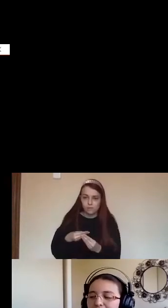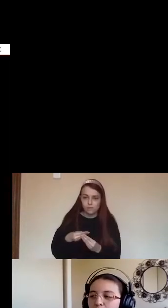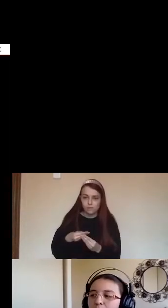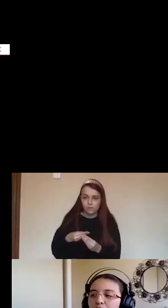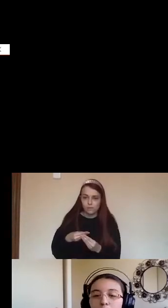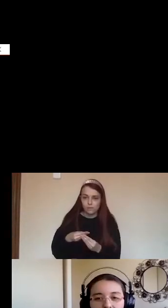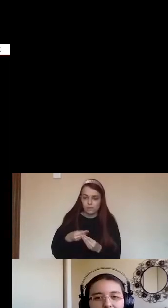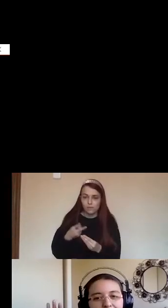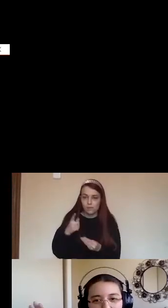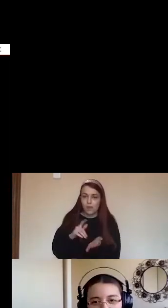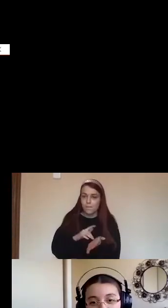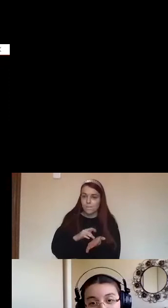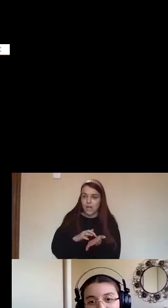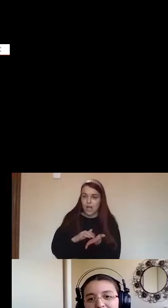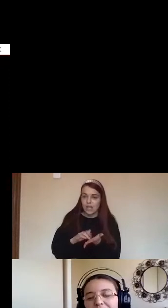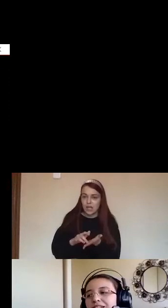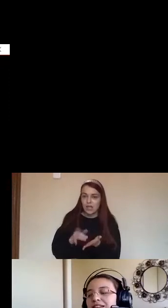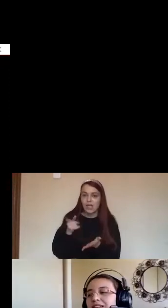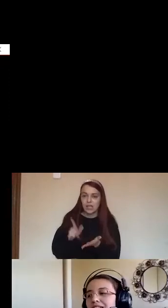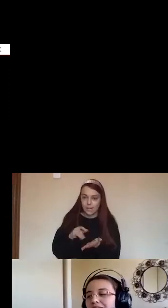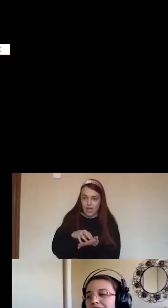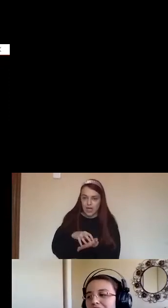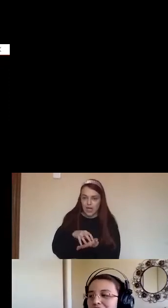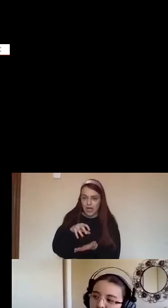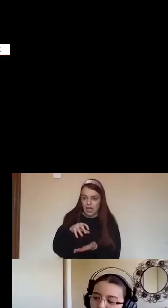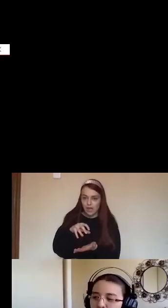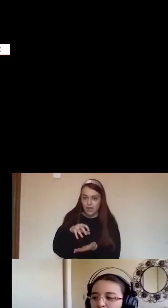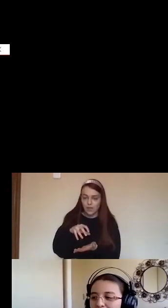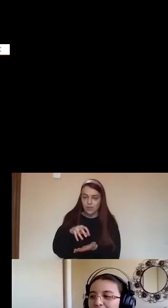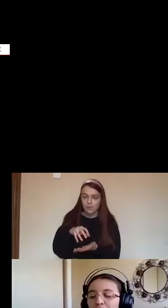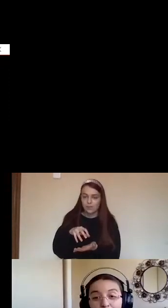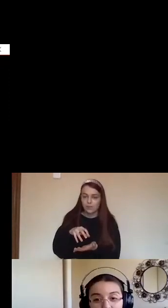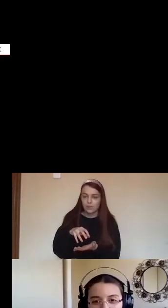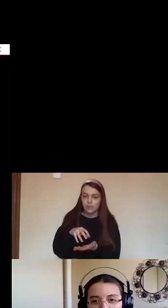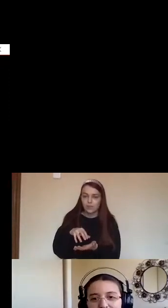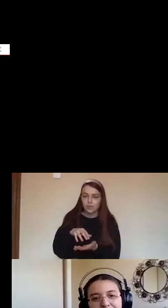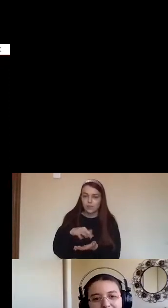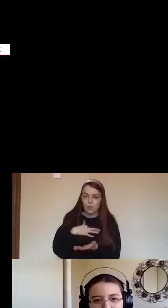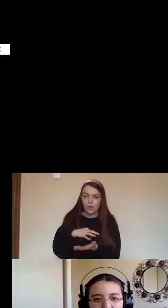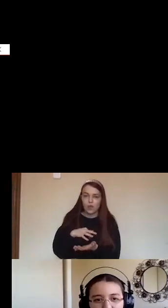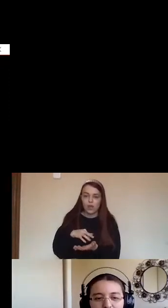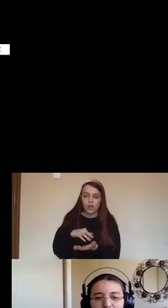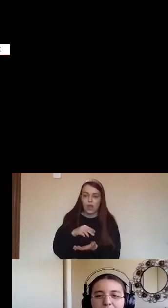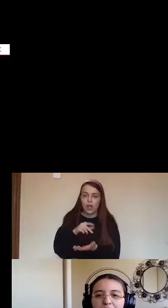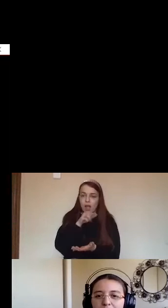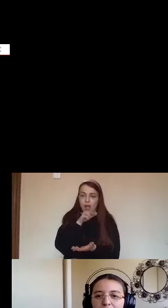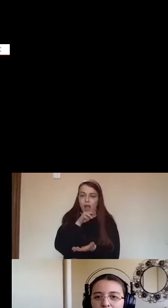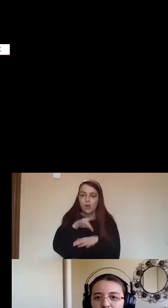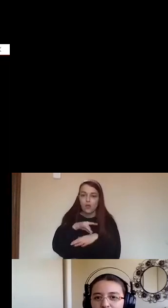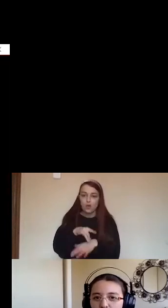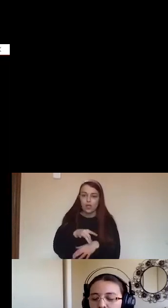tienen incluido braille y también sobre relieve, y por supuesto se conectan con las audioguías de cada uno